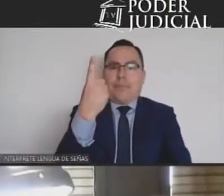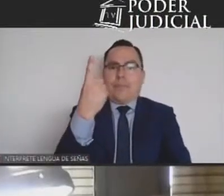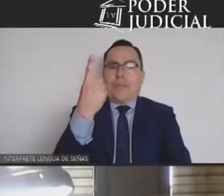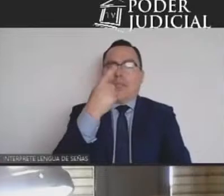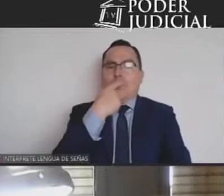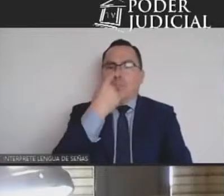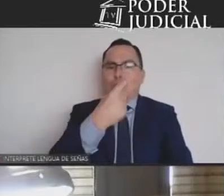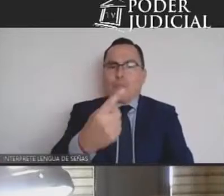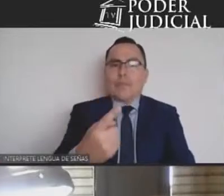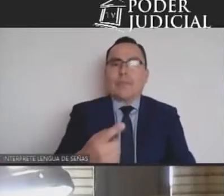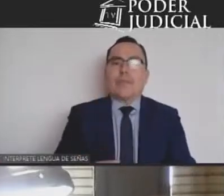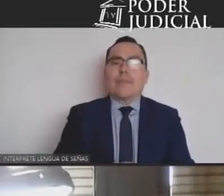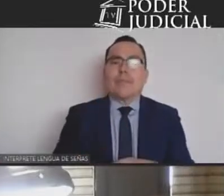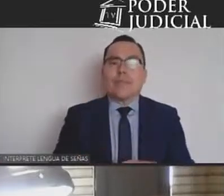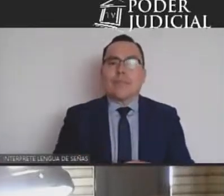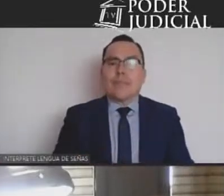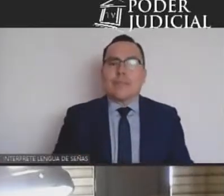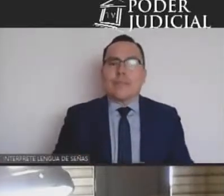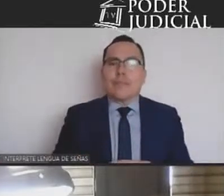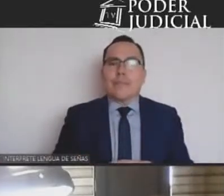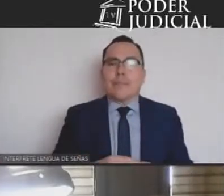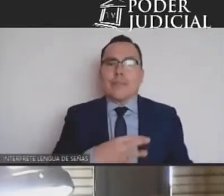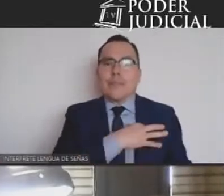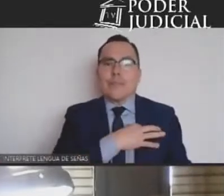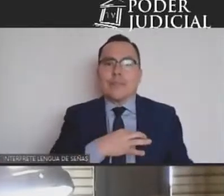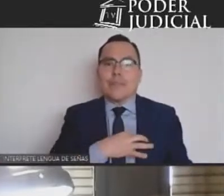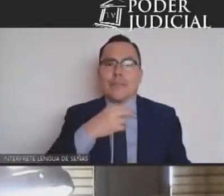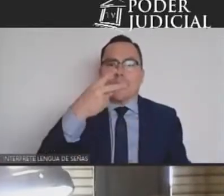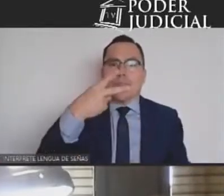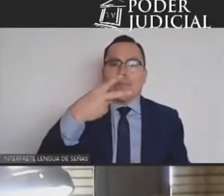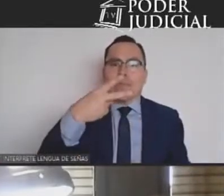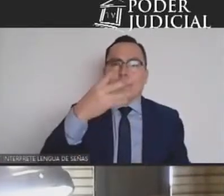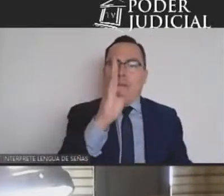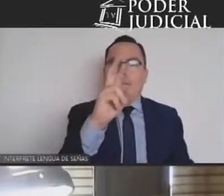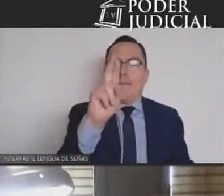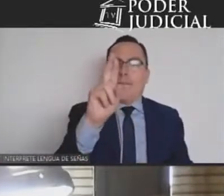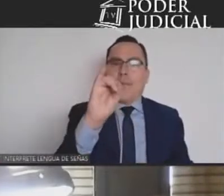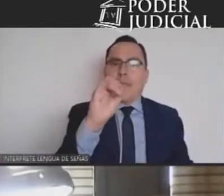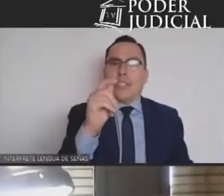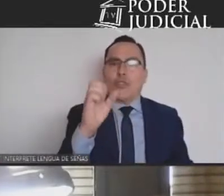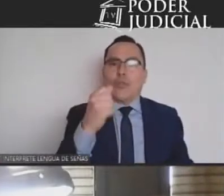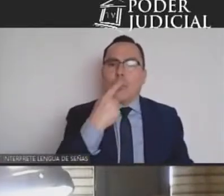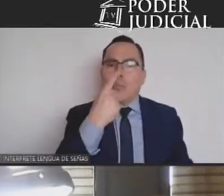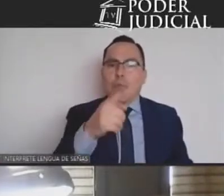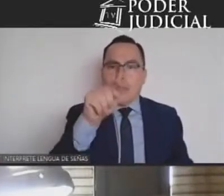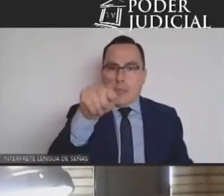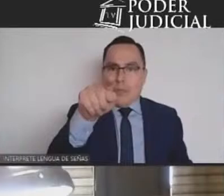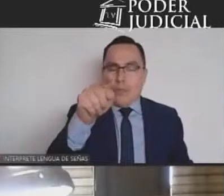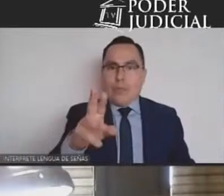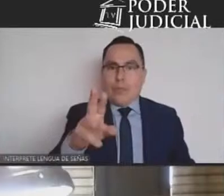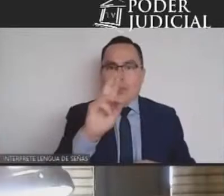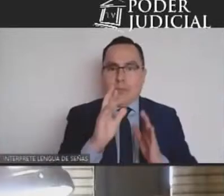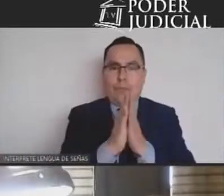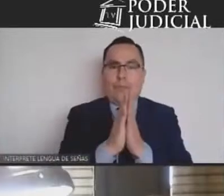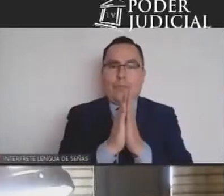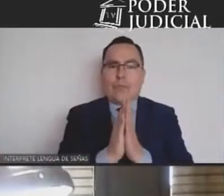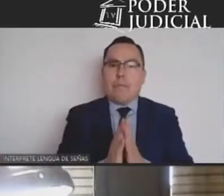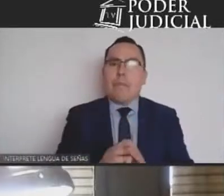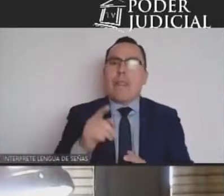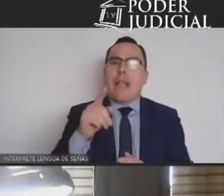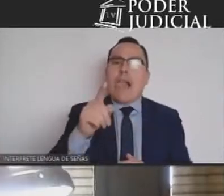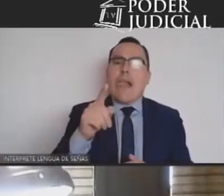dirigida al ministro Haroldo Brito y señala de esta manera: siendo